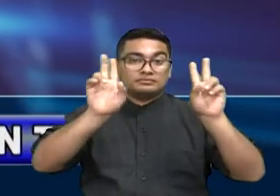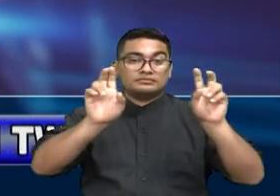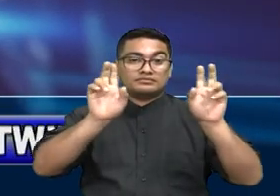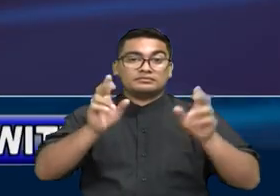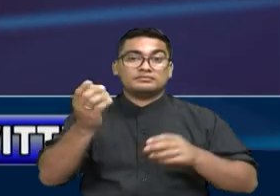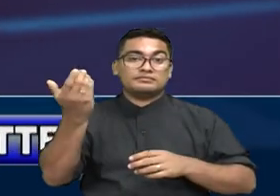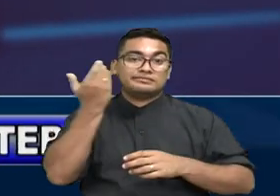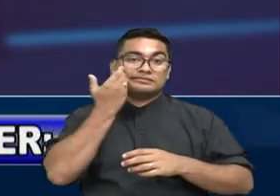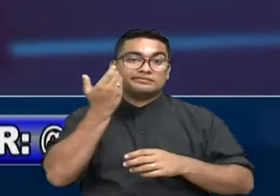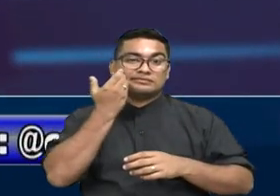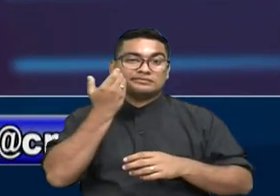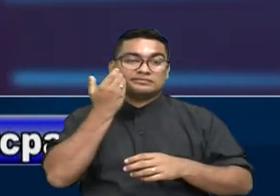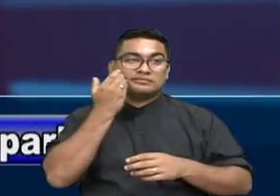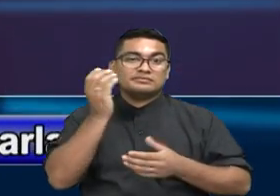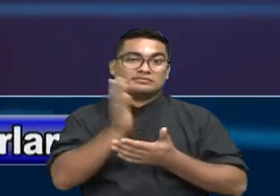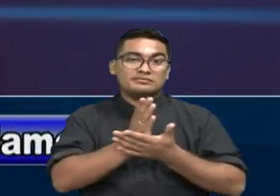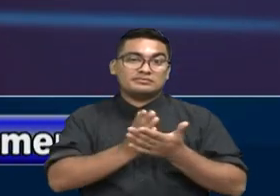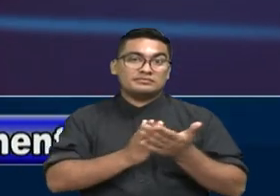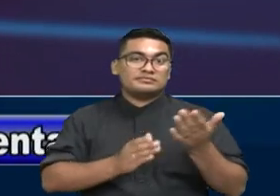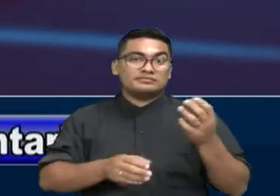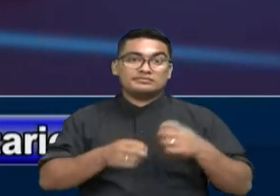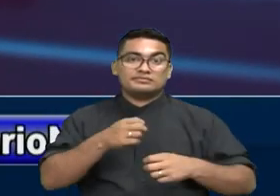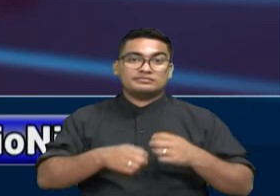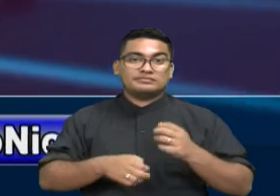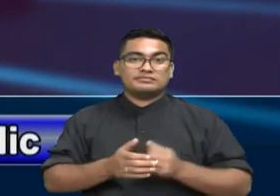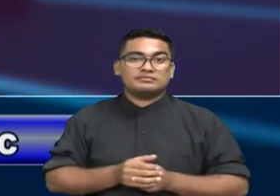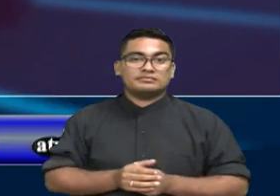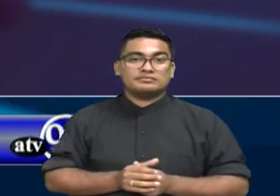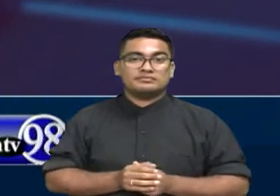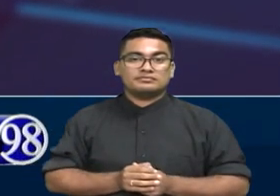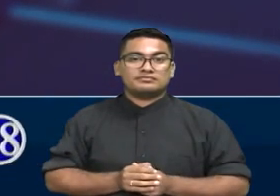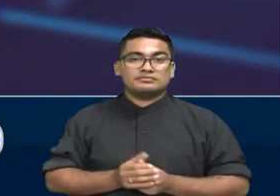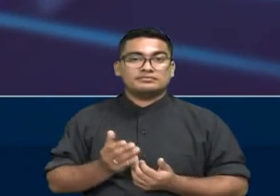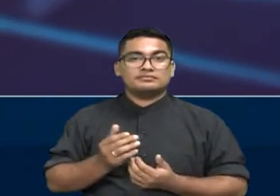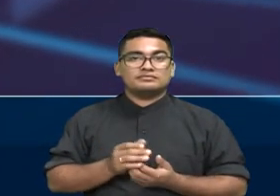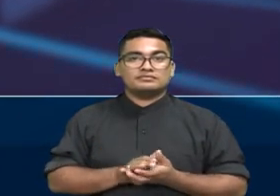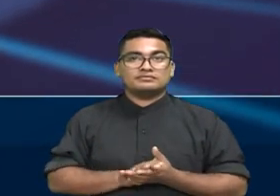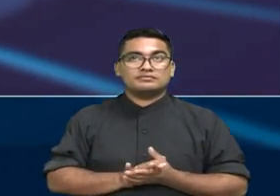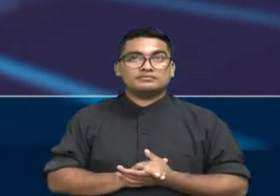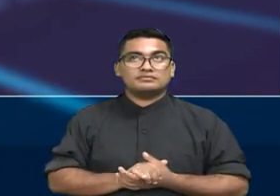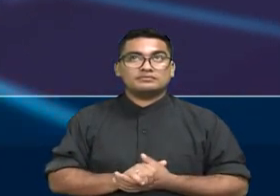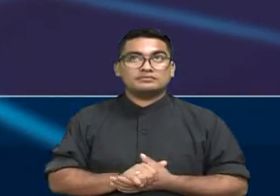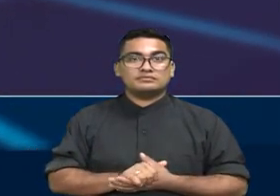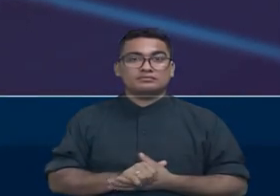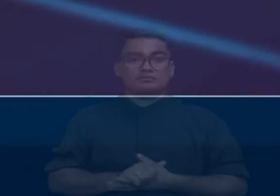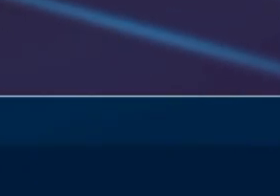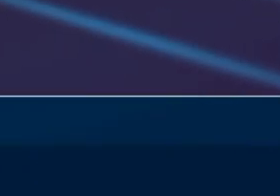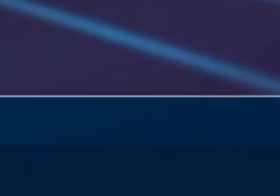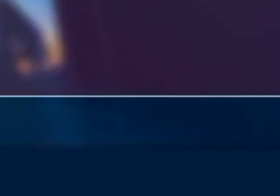las enfermedades obstétricas. Ya volvemos.